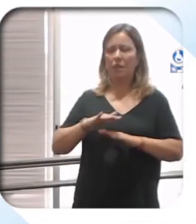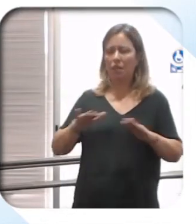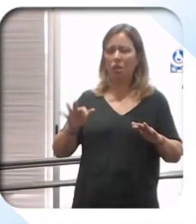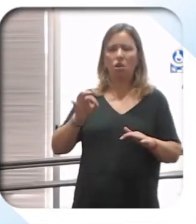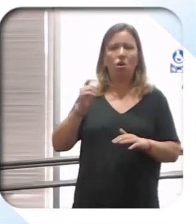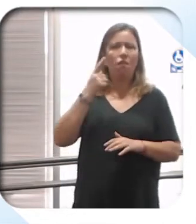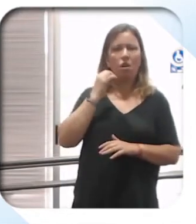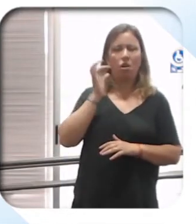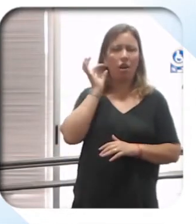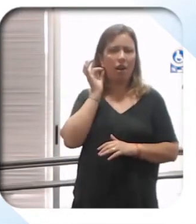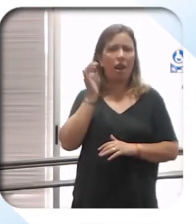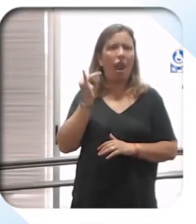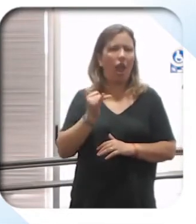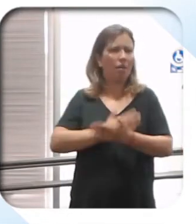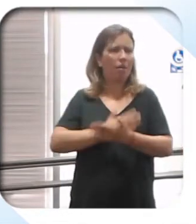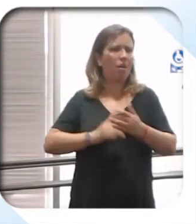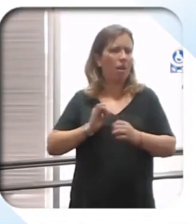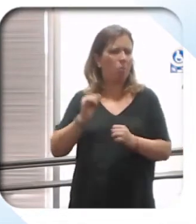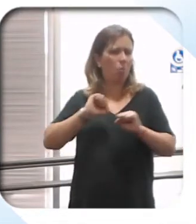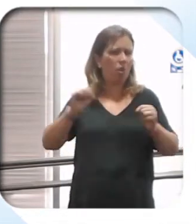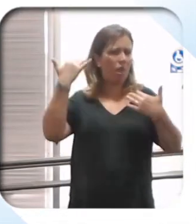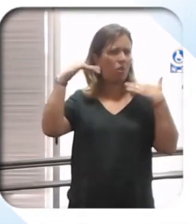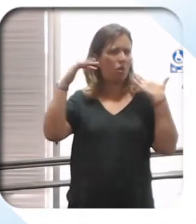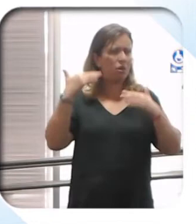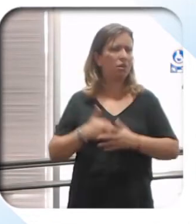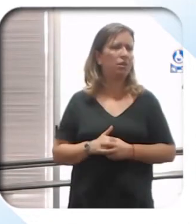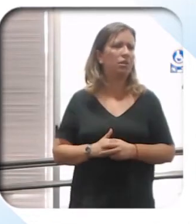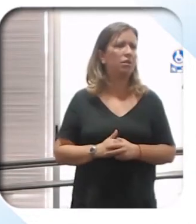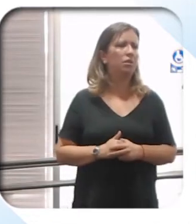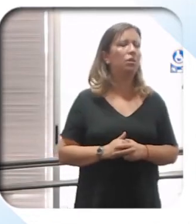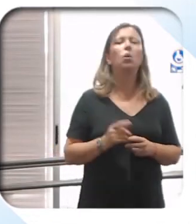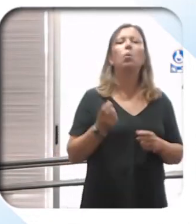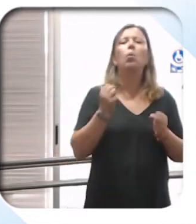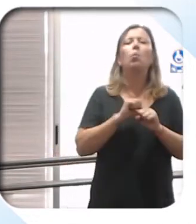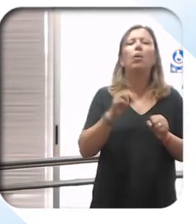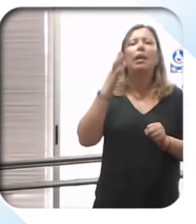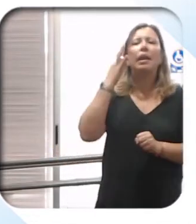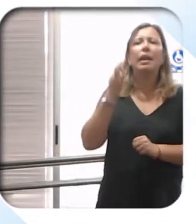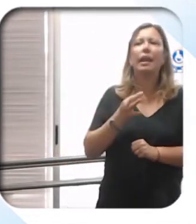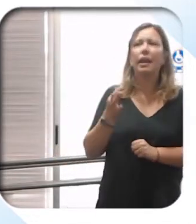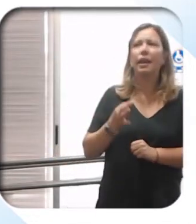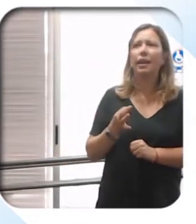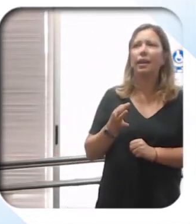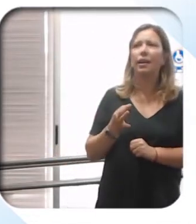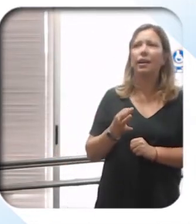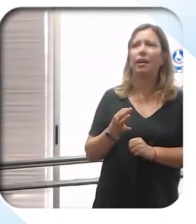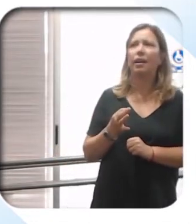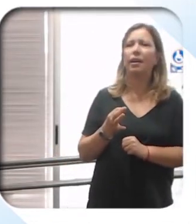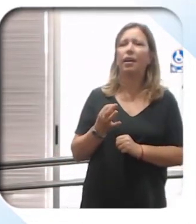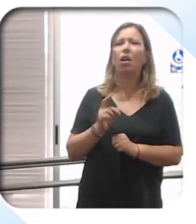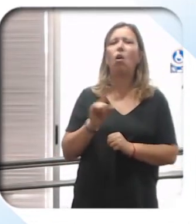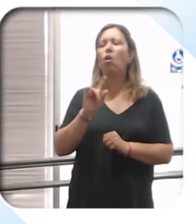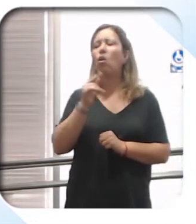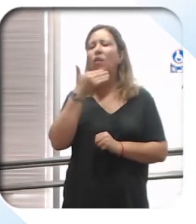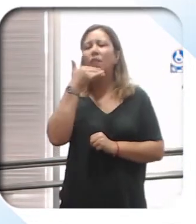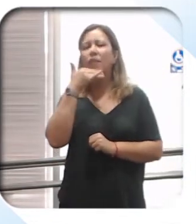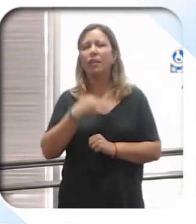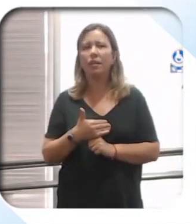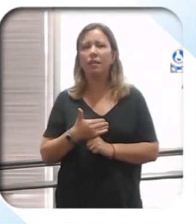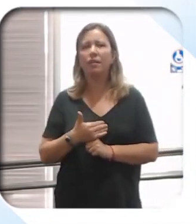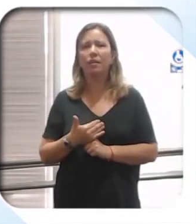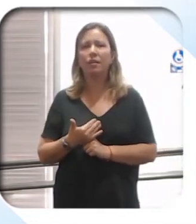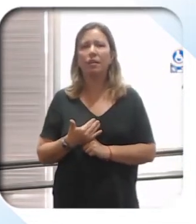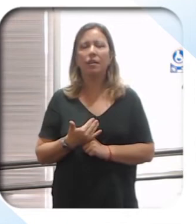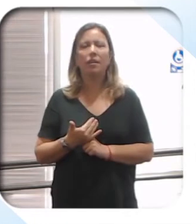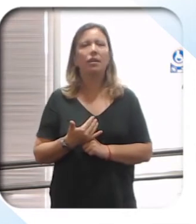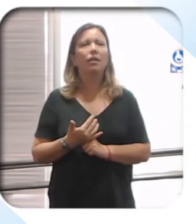niña con discapacidad sean adolescentes. ¿Por qué? Porque no podemos creer o no podemos creer o no podemos entender o no